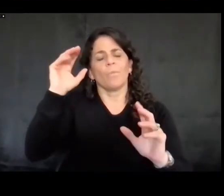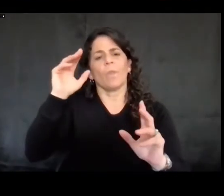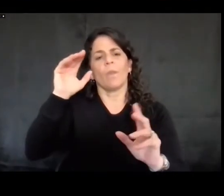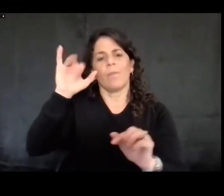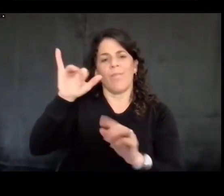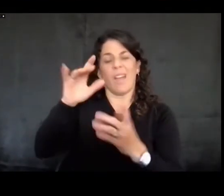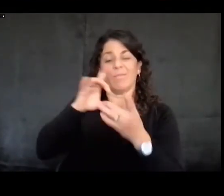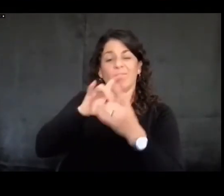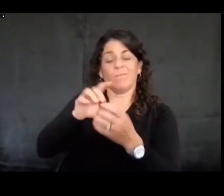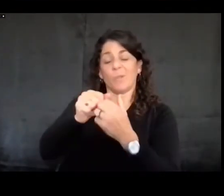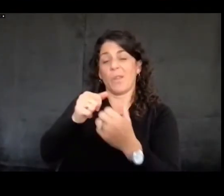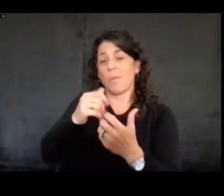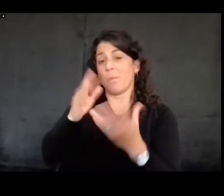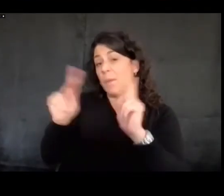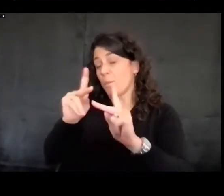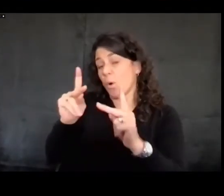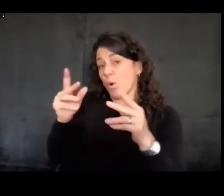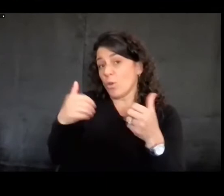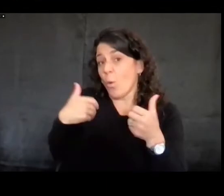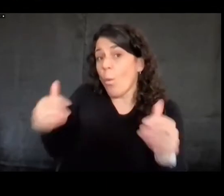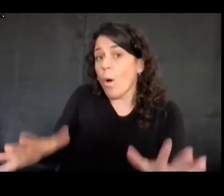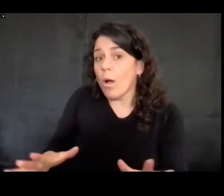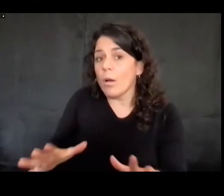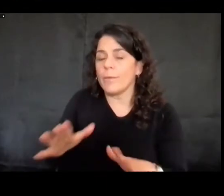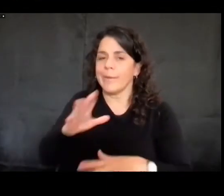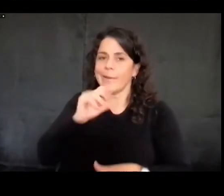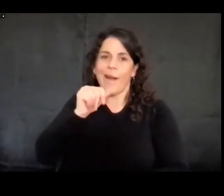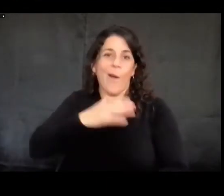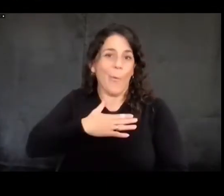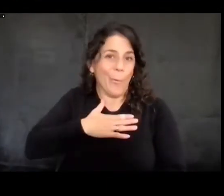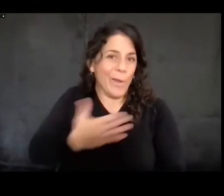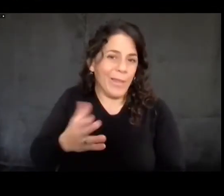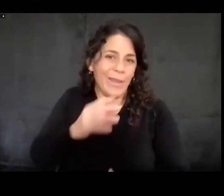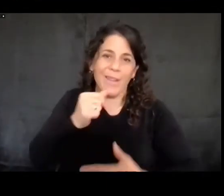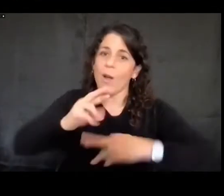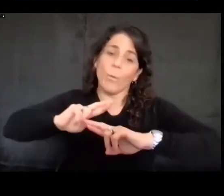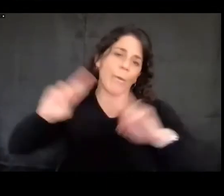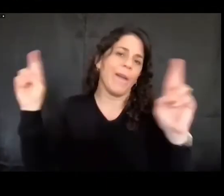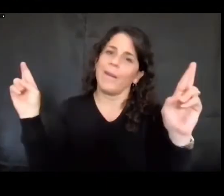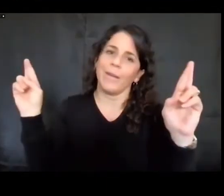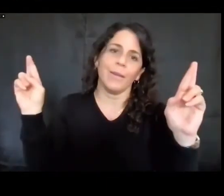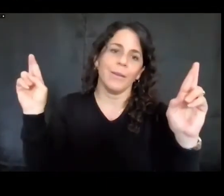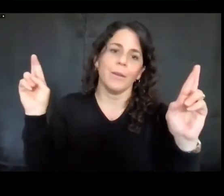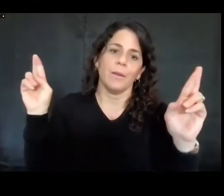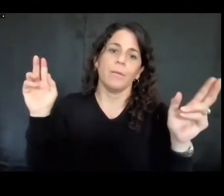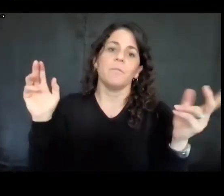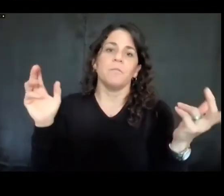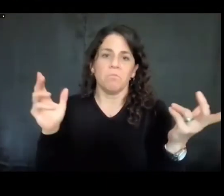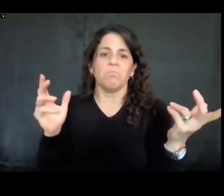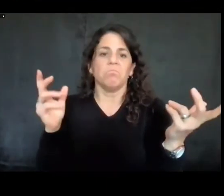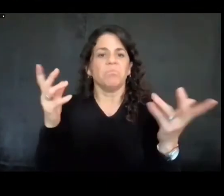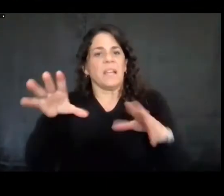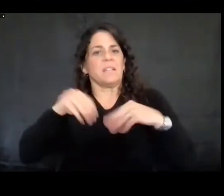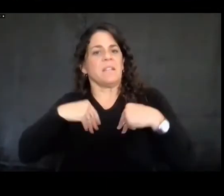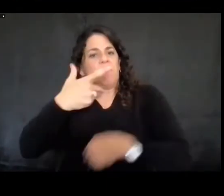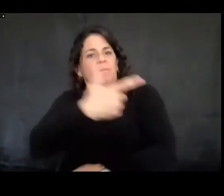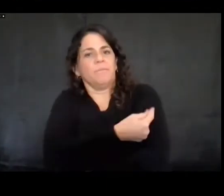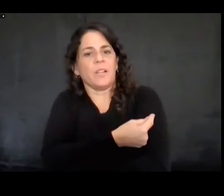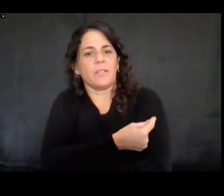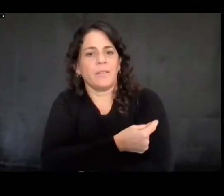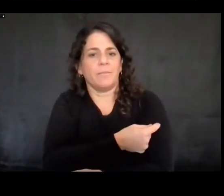miembro de la comunidad que ya no están listos para aceptar la vacuna yo sé que